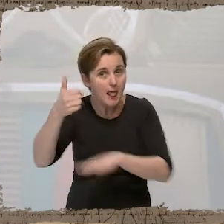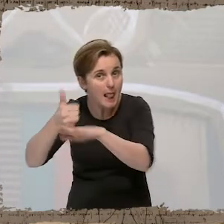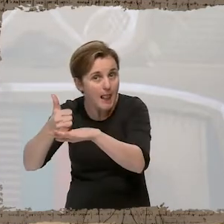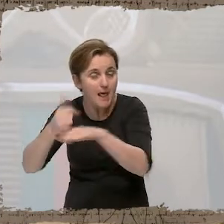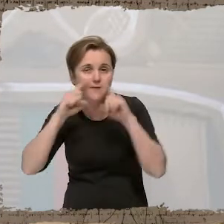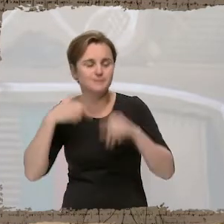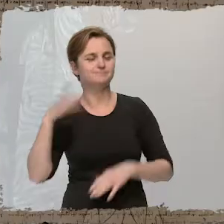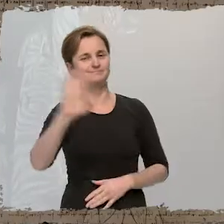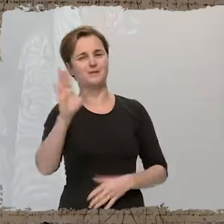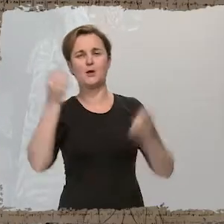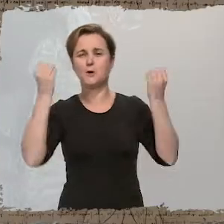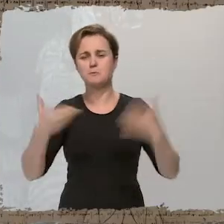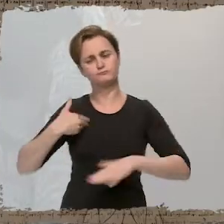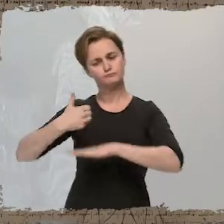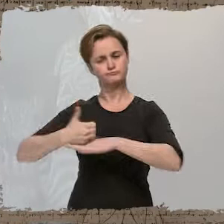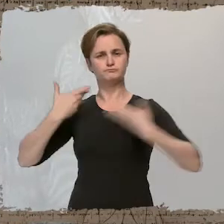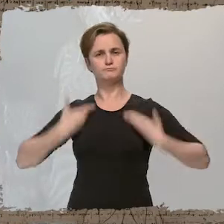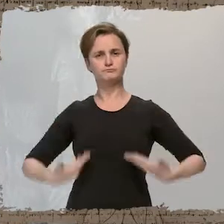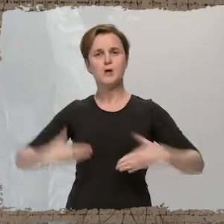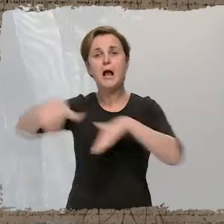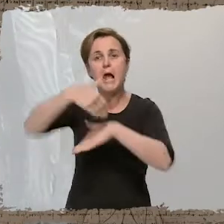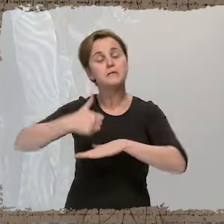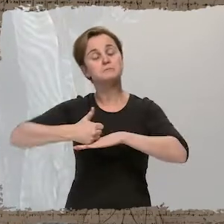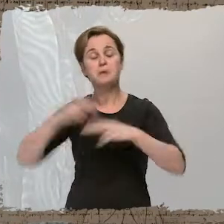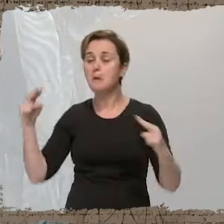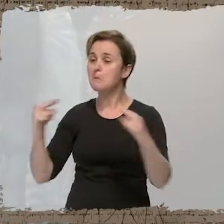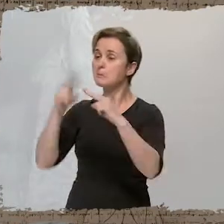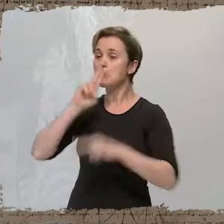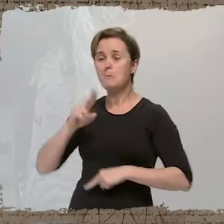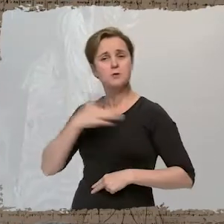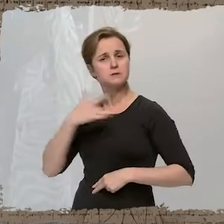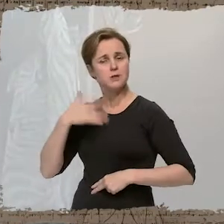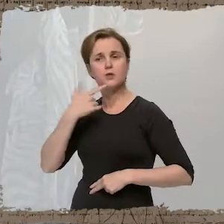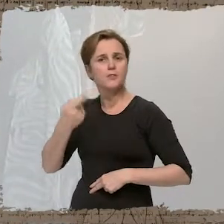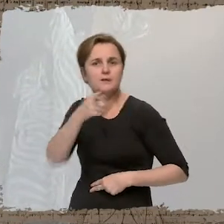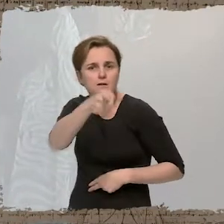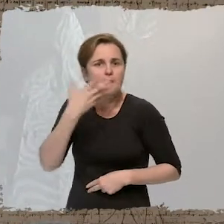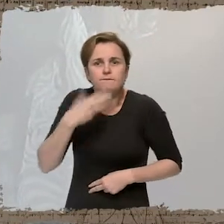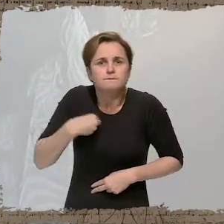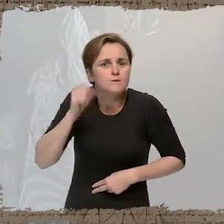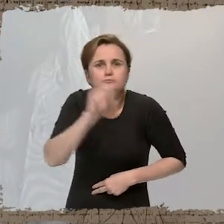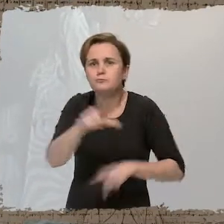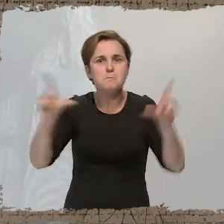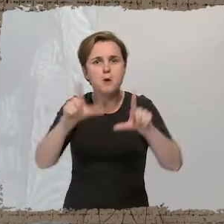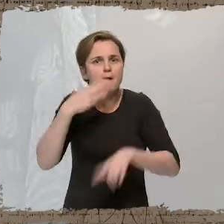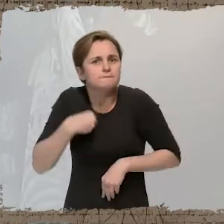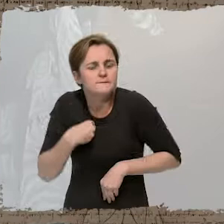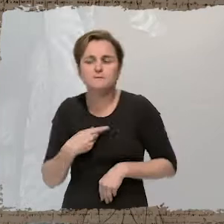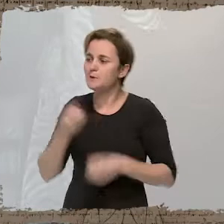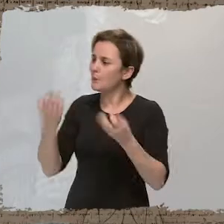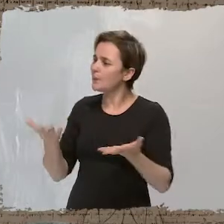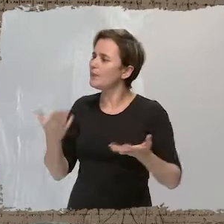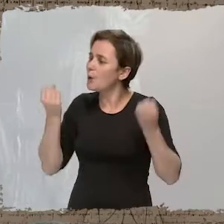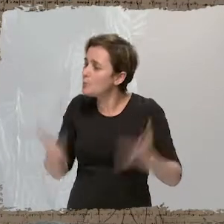estás ahí o la camila estoy aquí en la calle y me encontré con una señora que nos dice también que es muy fanática de tu programa